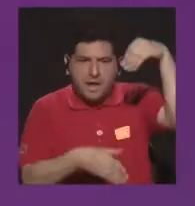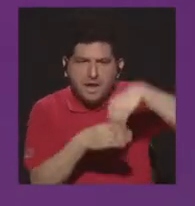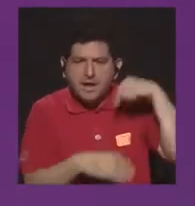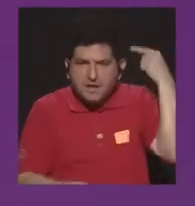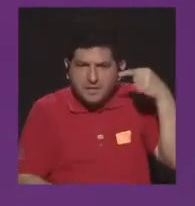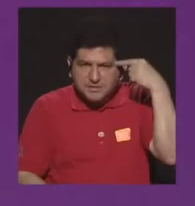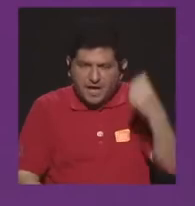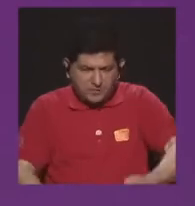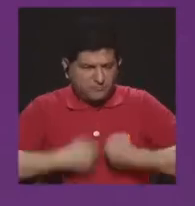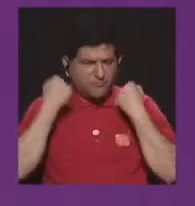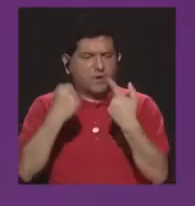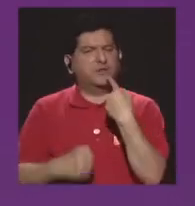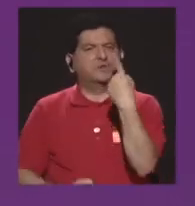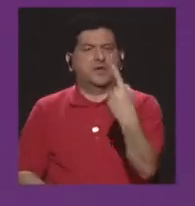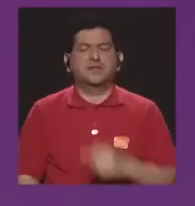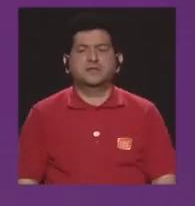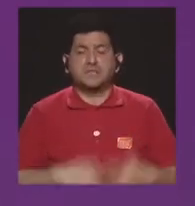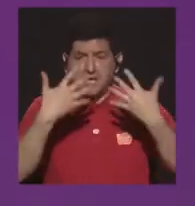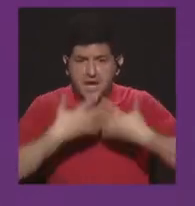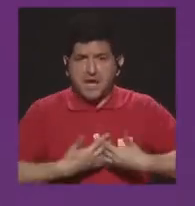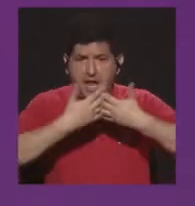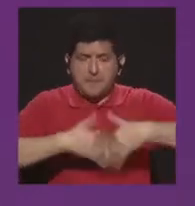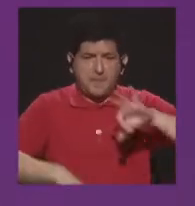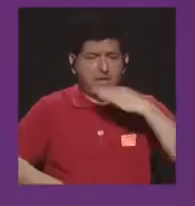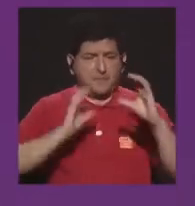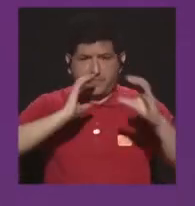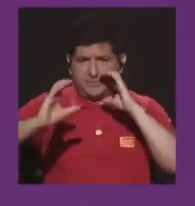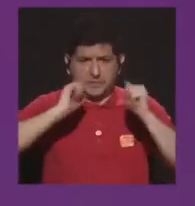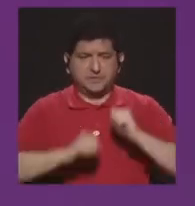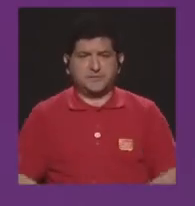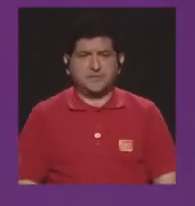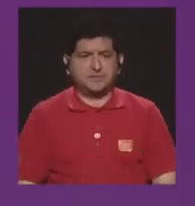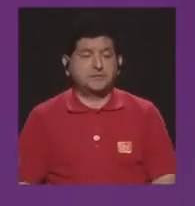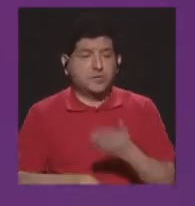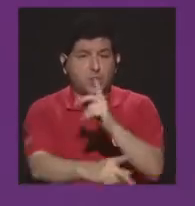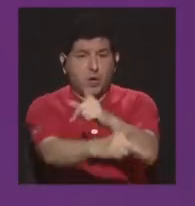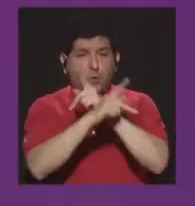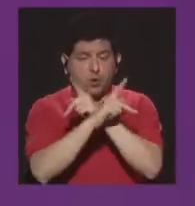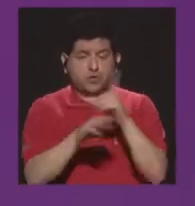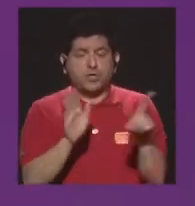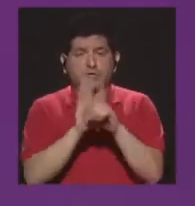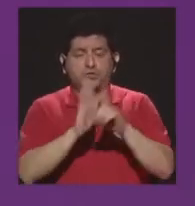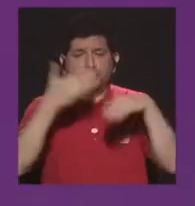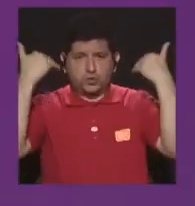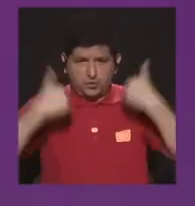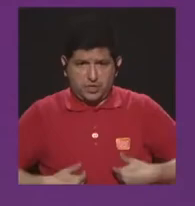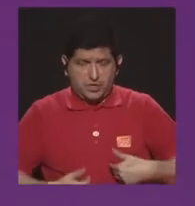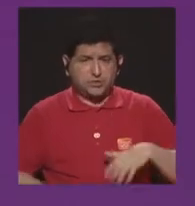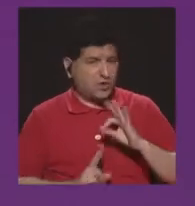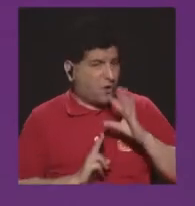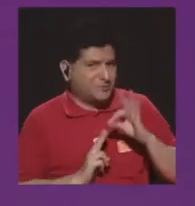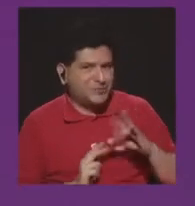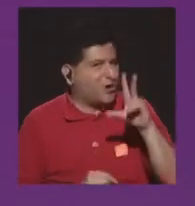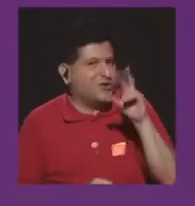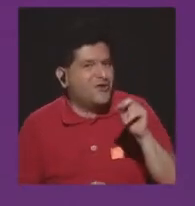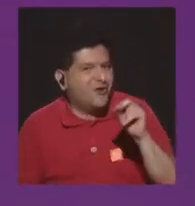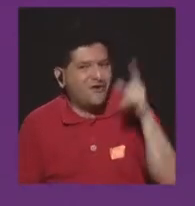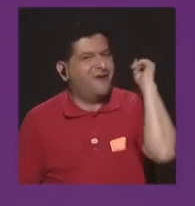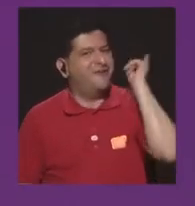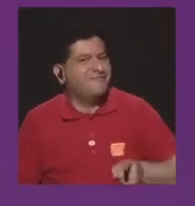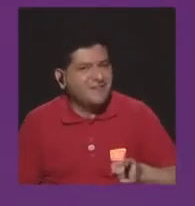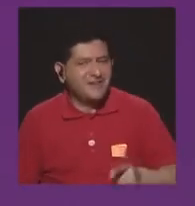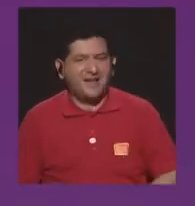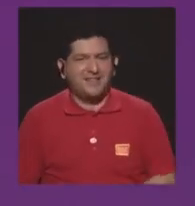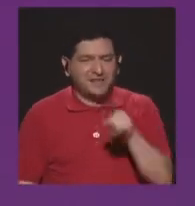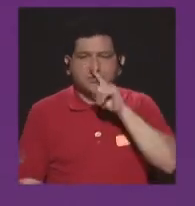Estado fuertemente a indicarles a las empresas de medios de comunicación que la protección de los derechos humanos no es opcional. Es una obligación porque